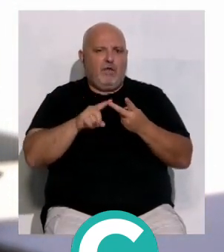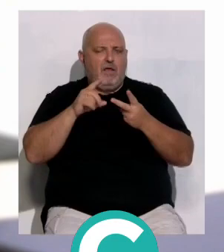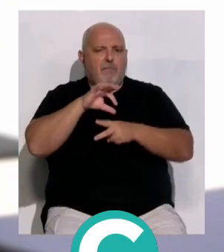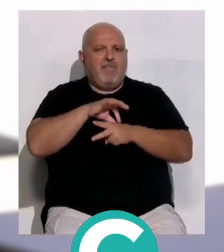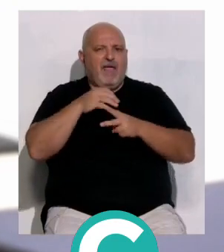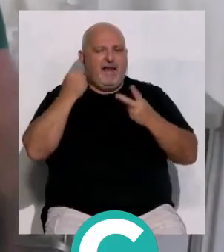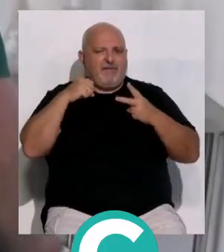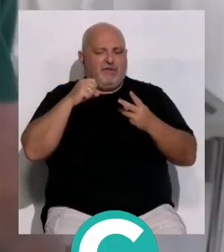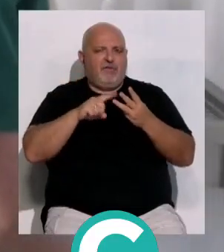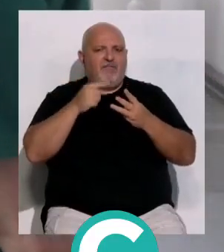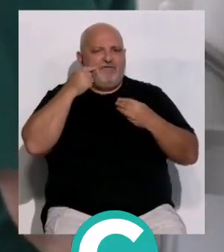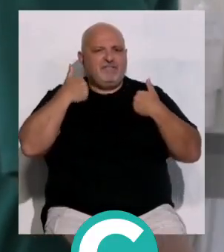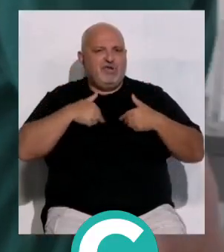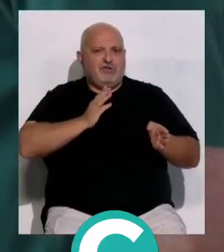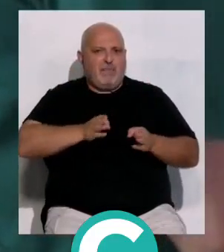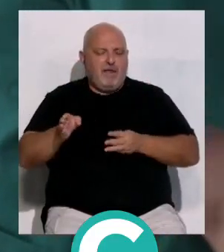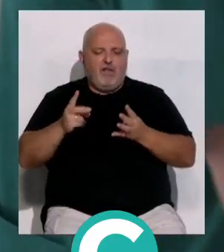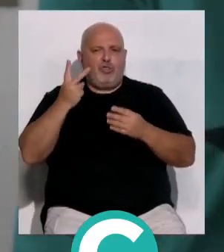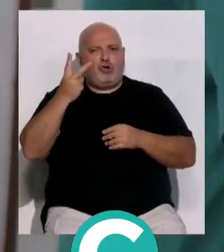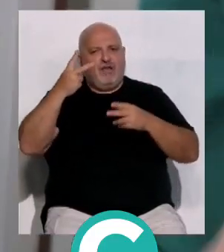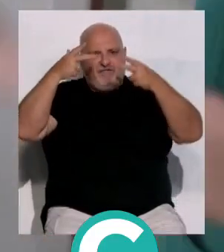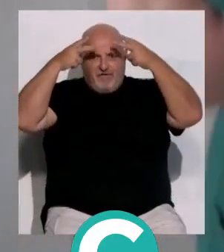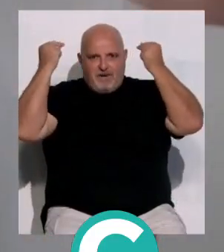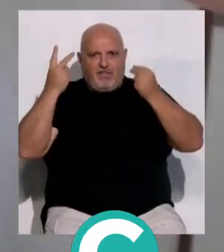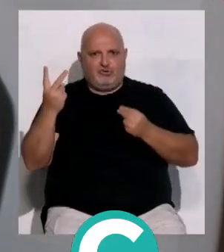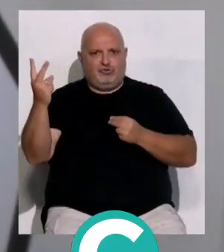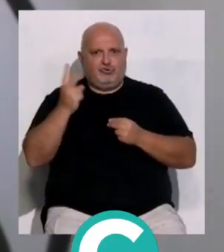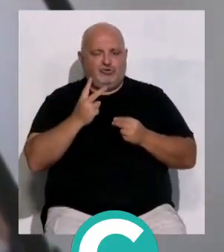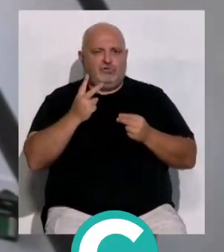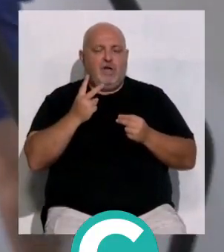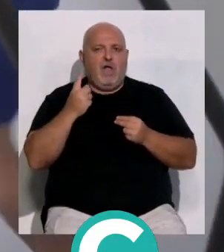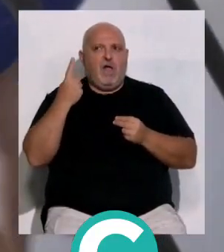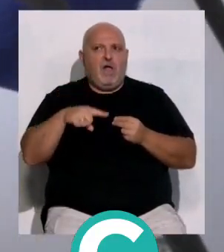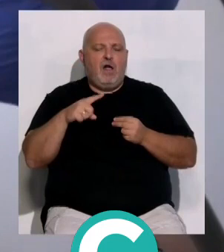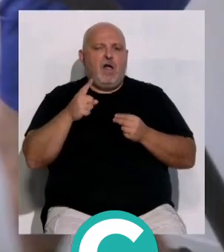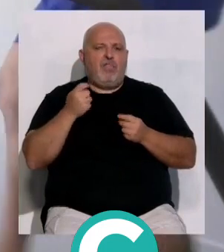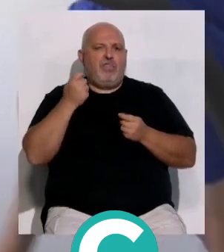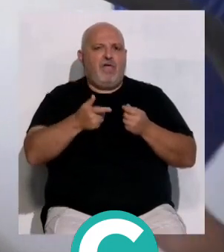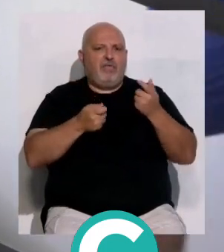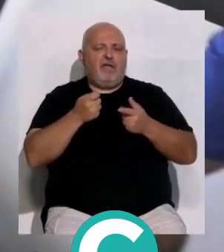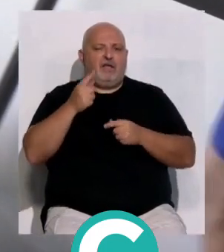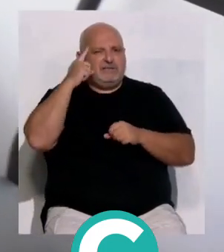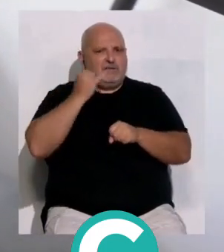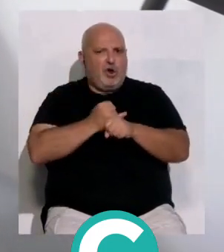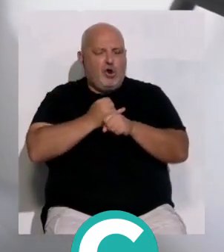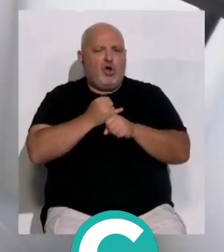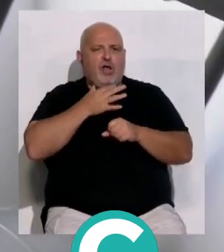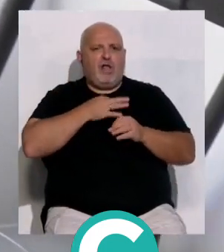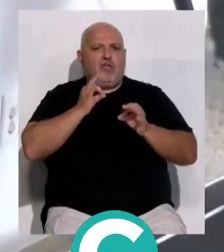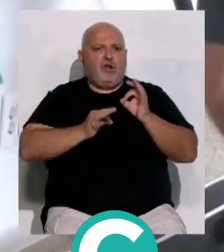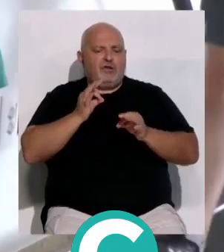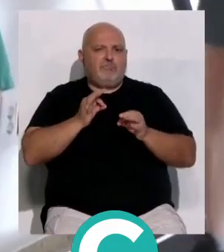médica rehabilitadora, una fisioterapeuta y dos enfermeras especializadas, contando con las aportaciones de psicólogos, endocrinos